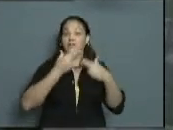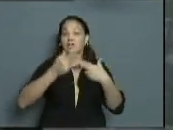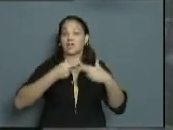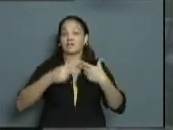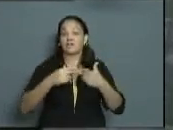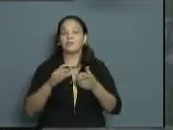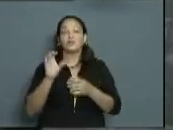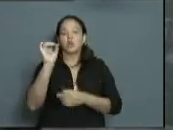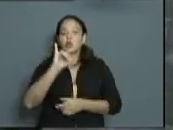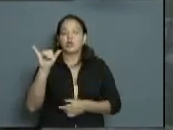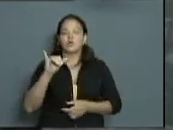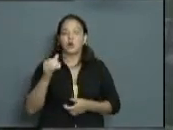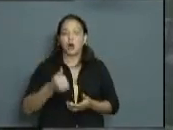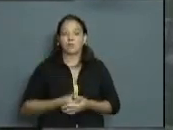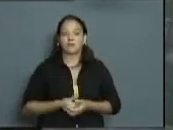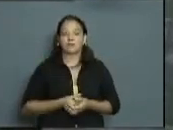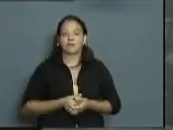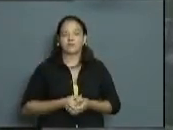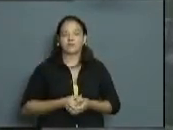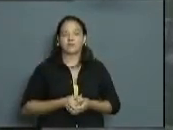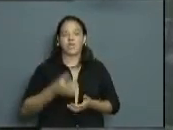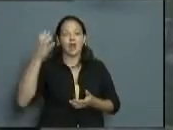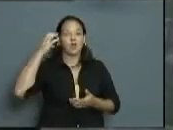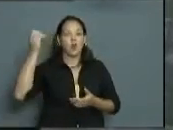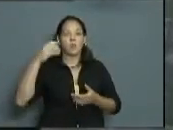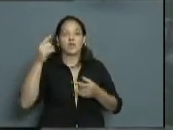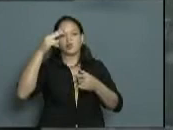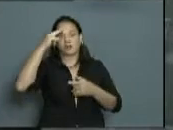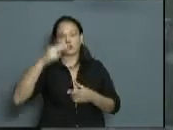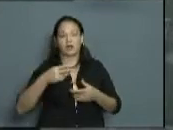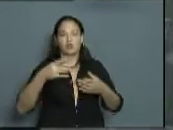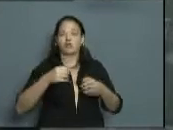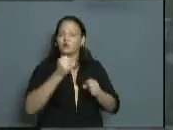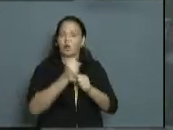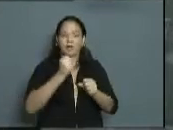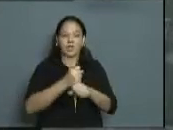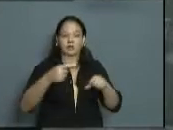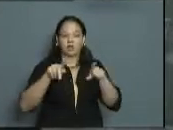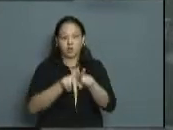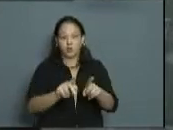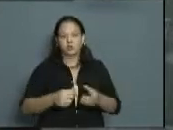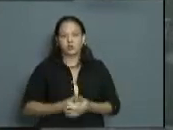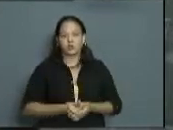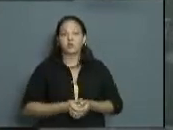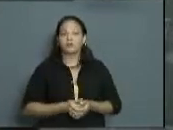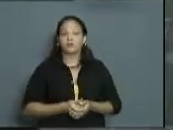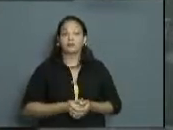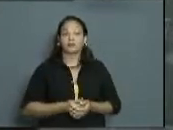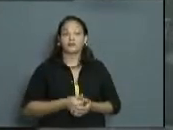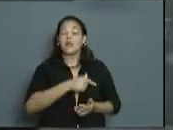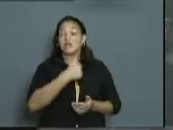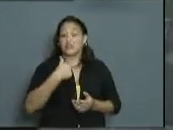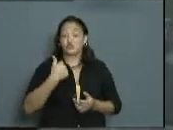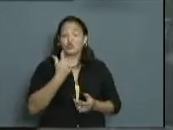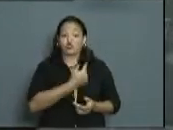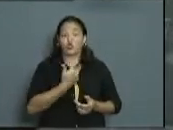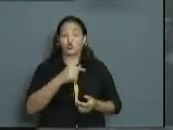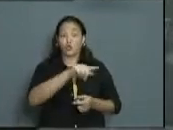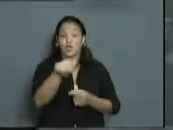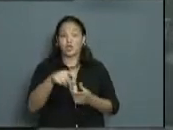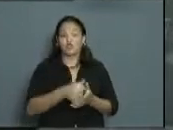los órganos locales del Poder Popular y el Ministerio de Salud aquí en esta provincia. De ello, nosotros hemos tenido que evacuar